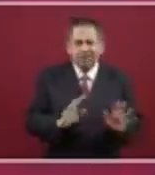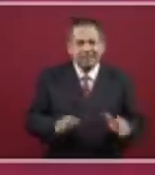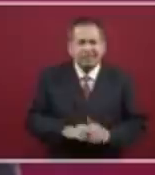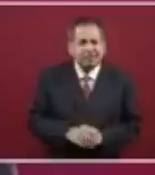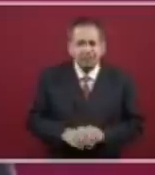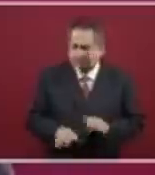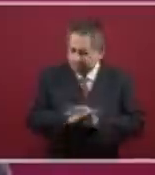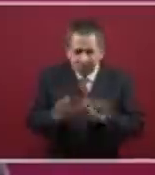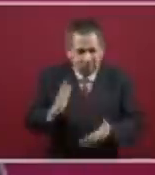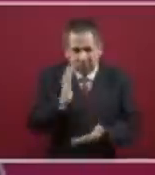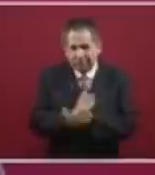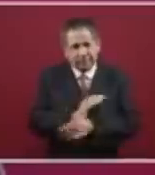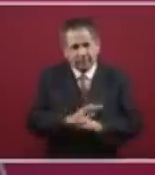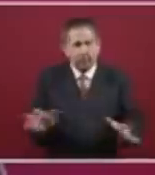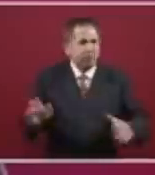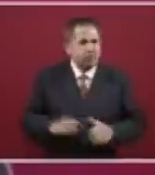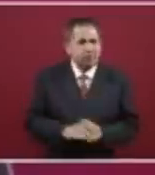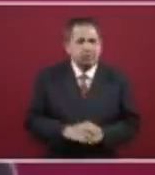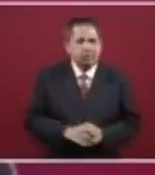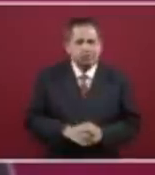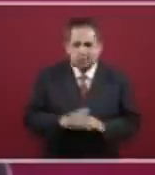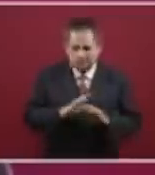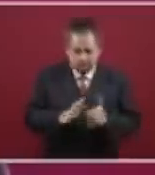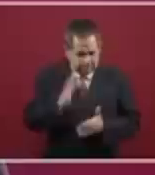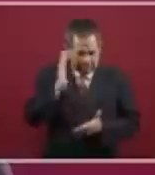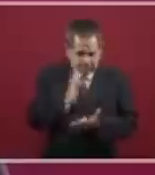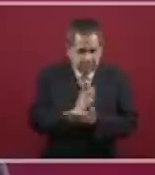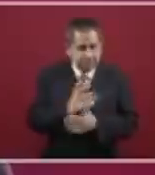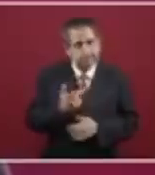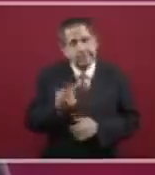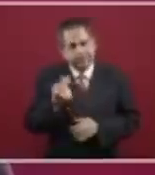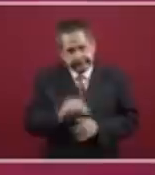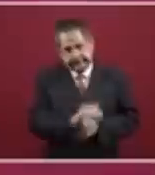Pues ya no. Entonces hay que estar